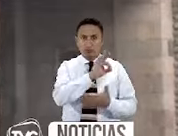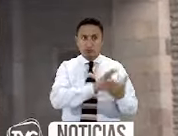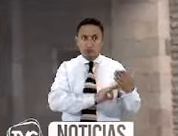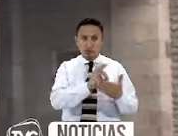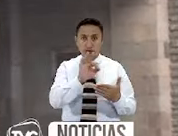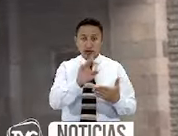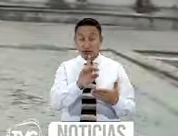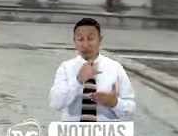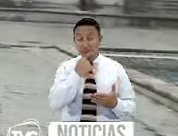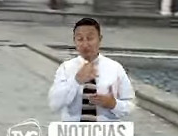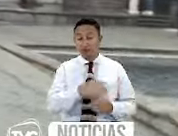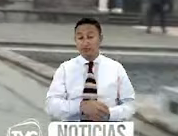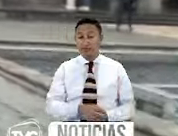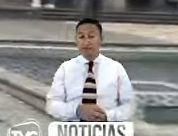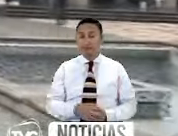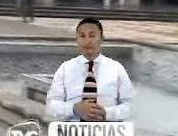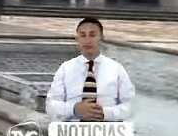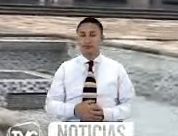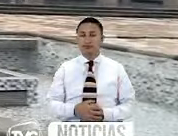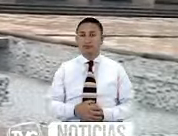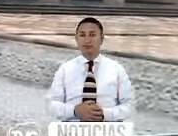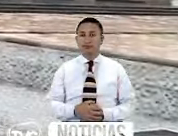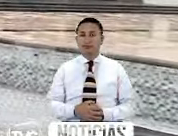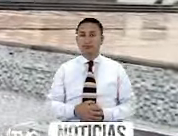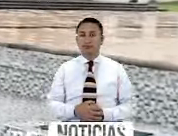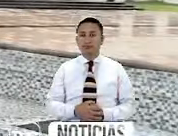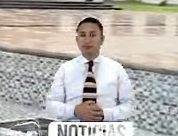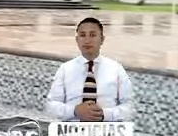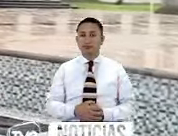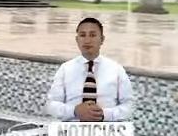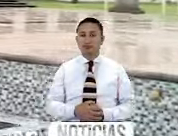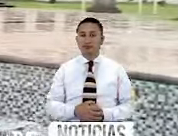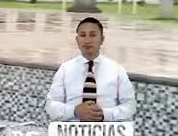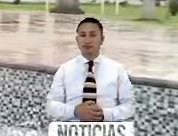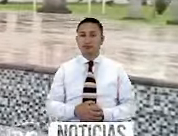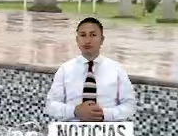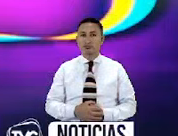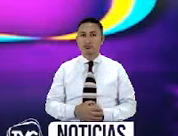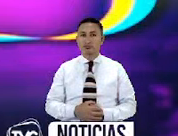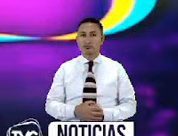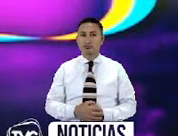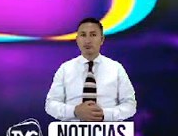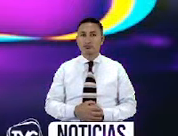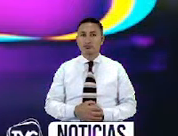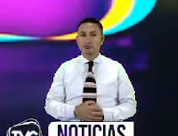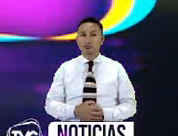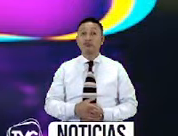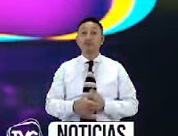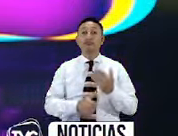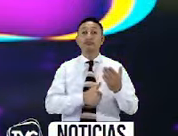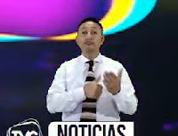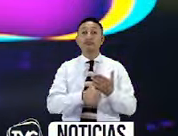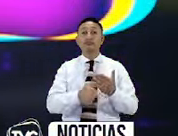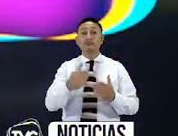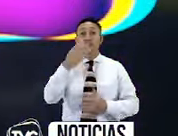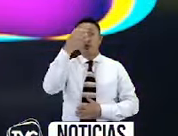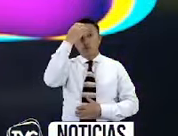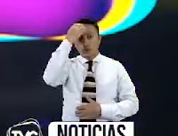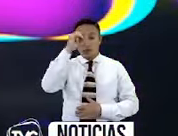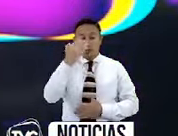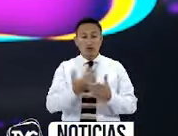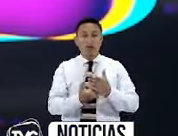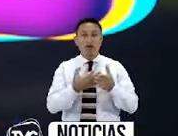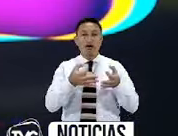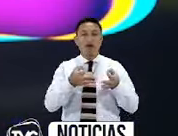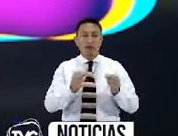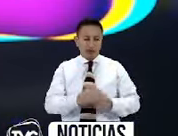resolución. Informó Miguel Ángel Bedoya. El Ministerio de Educación promueve una nueva forma para